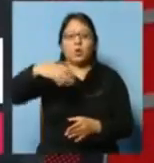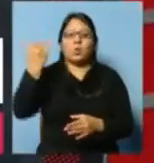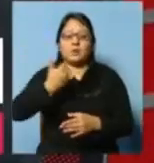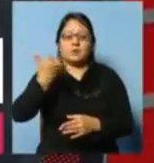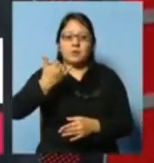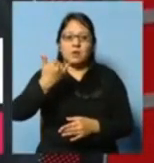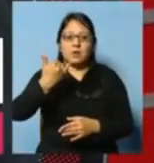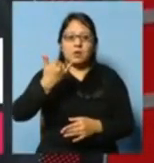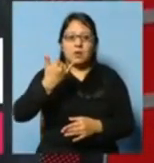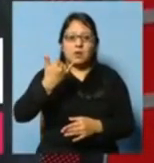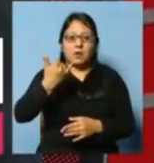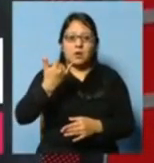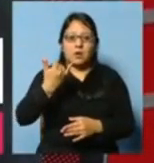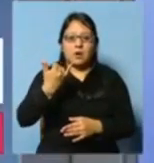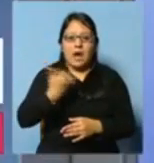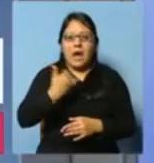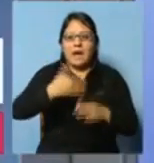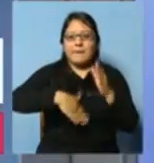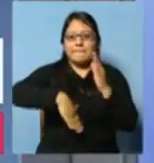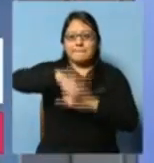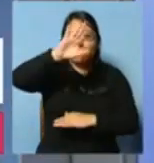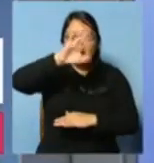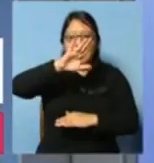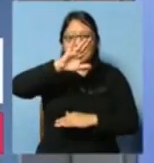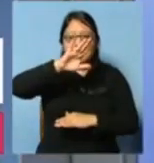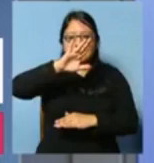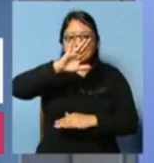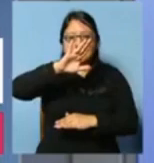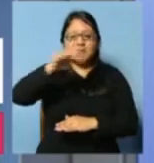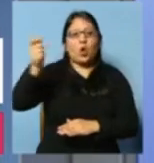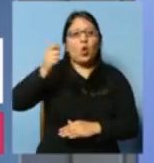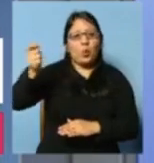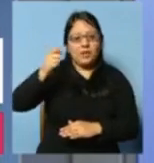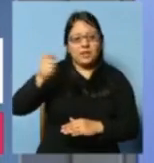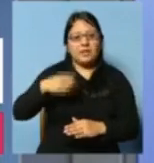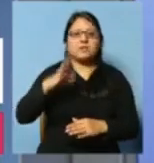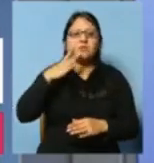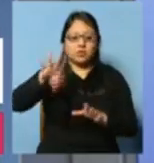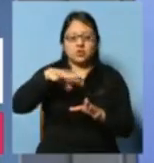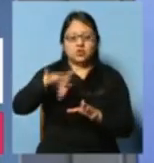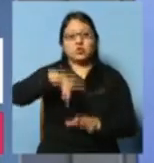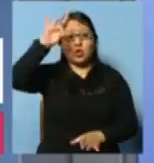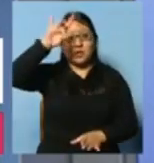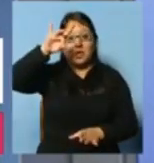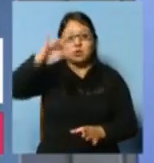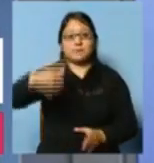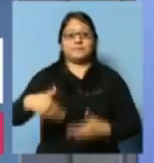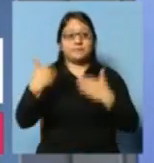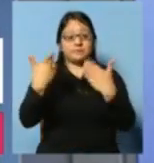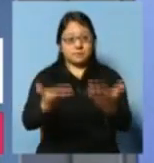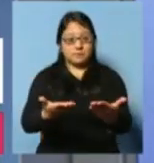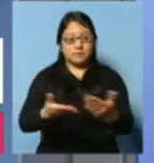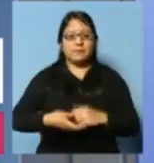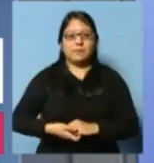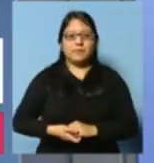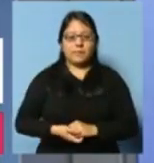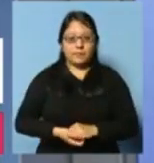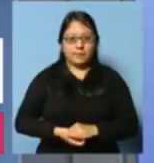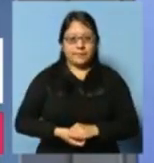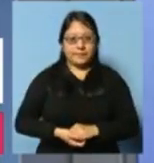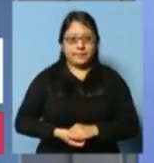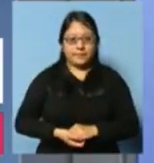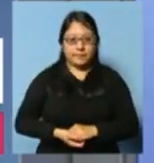más y jubilados con haberes mínimos que establece disponibles se realiza por un sorteo a partir de